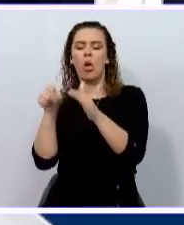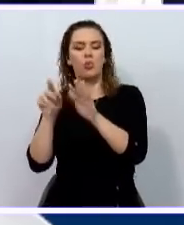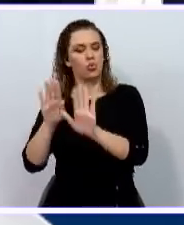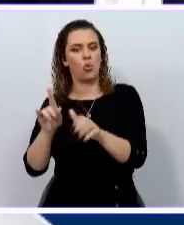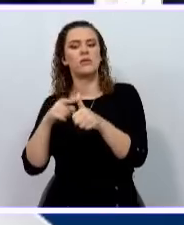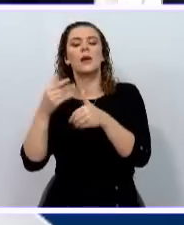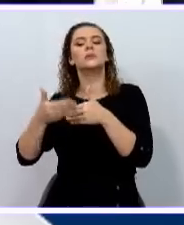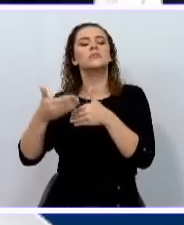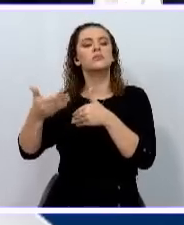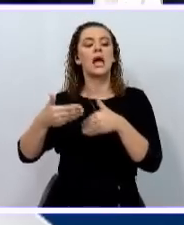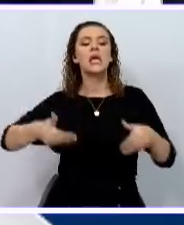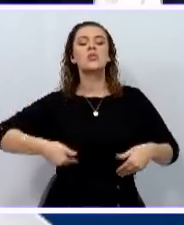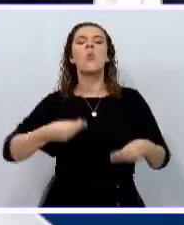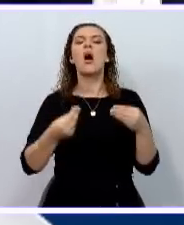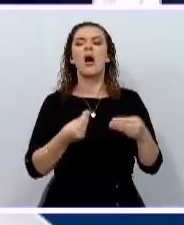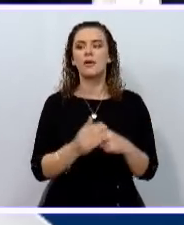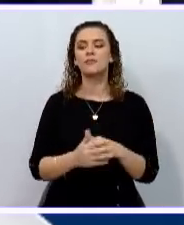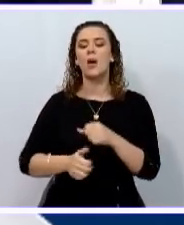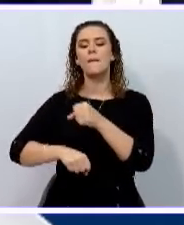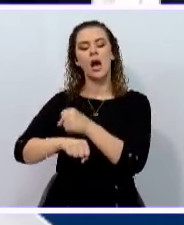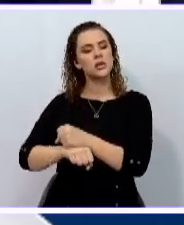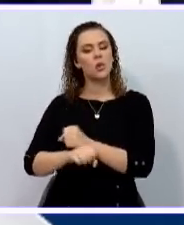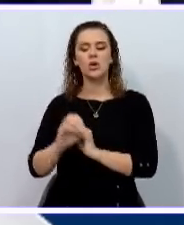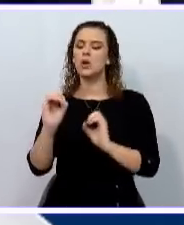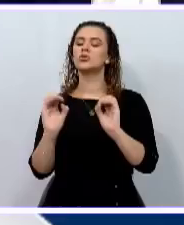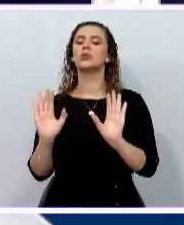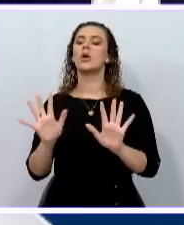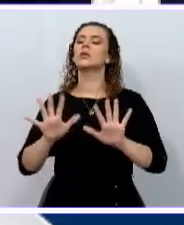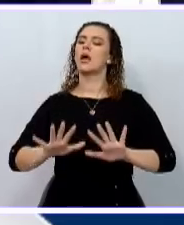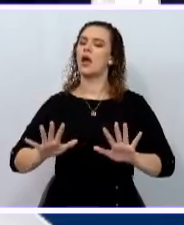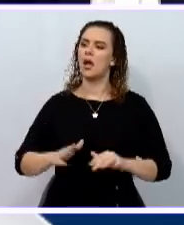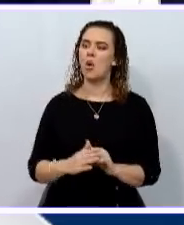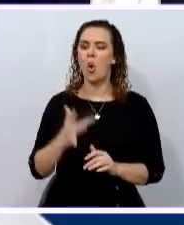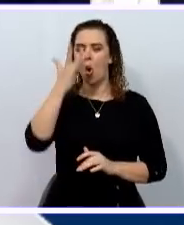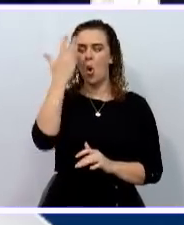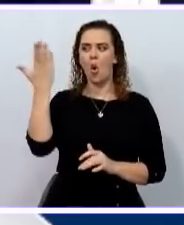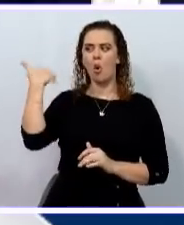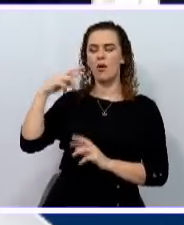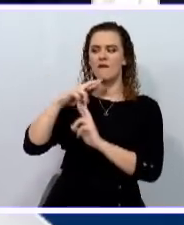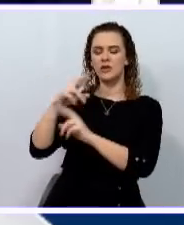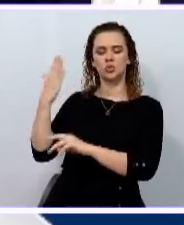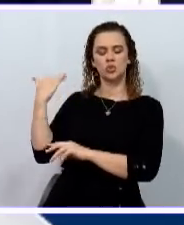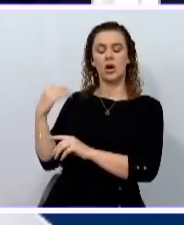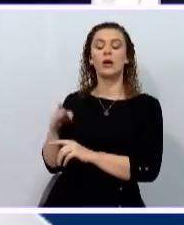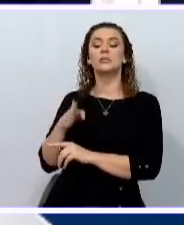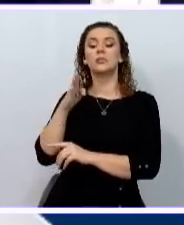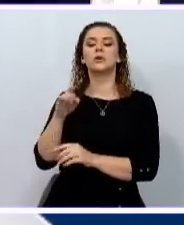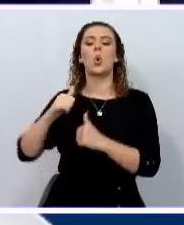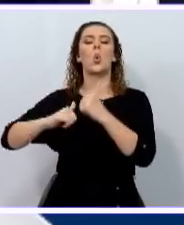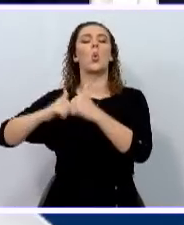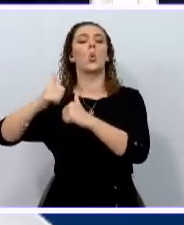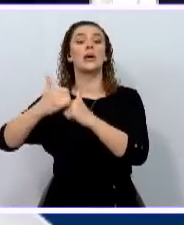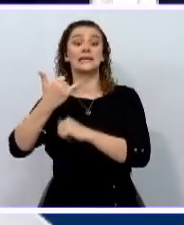entonces por lo general los entrenadores lo que hacen es partido cero cero tranquilo olvidarse del resultado de la ida y a partir de ahí se va construyendo